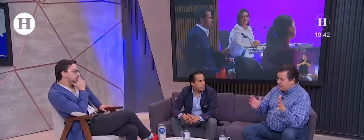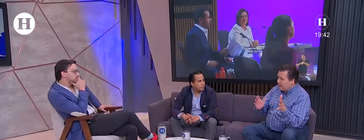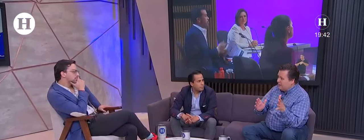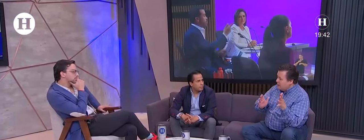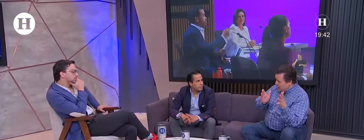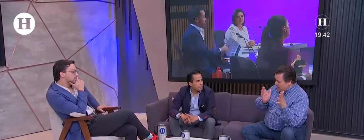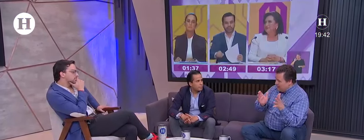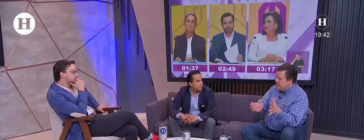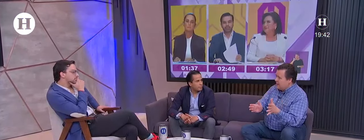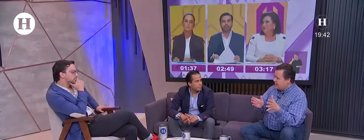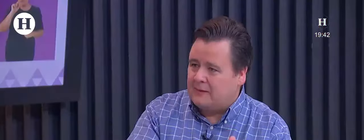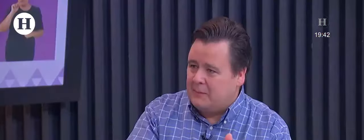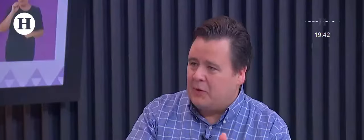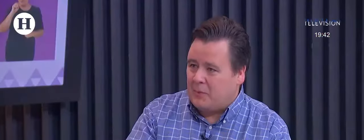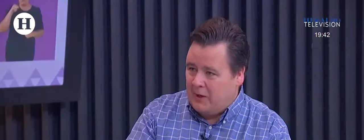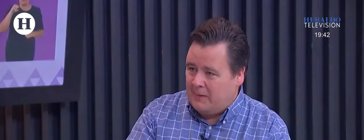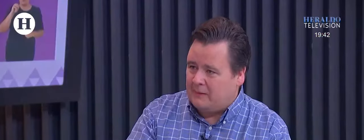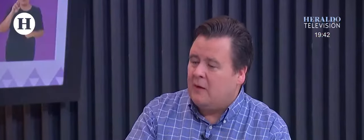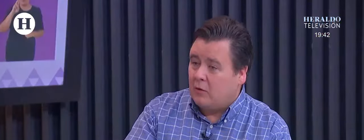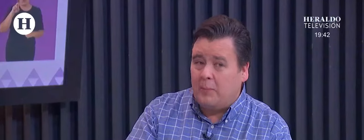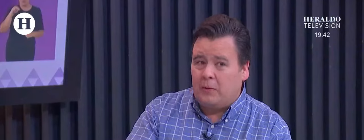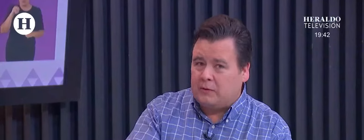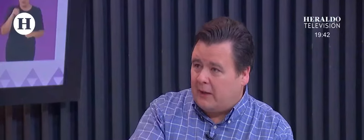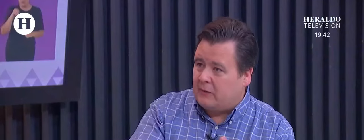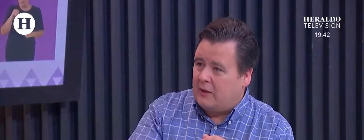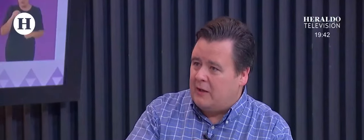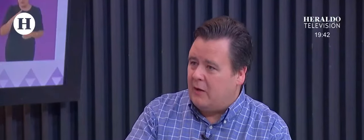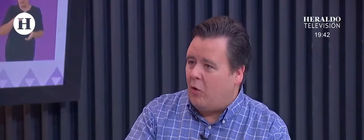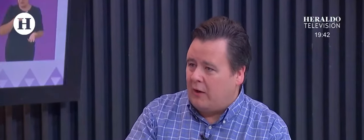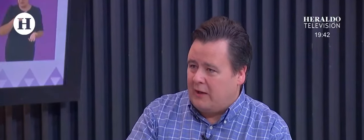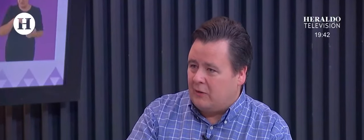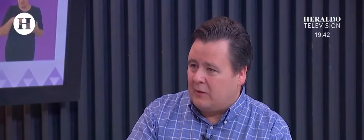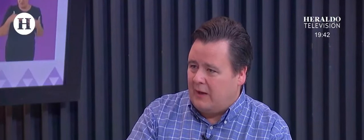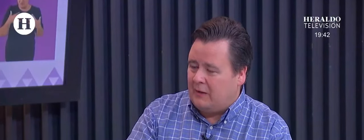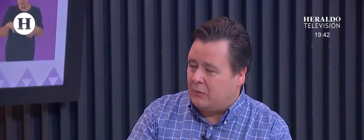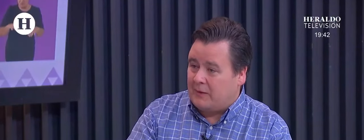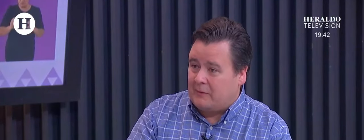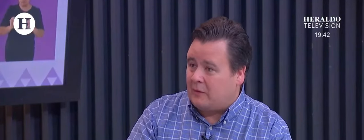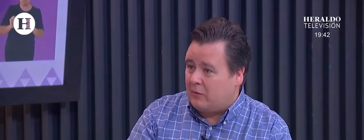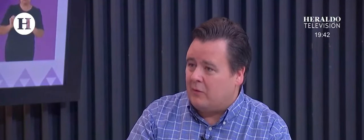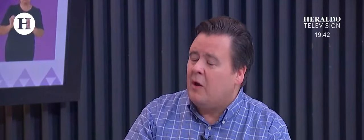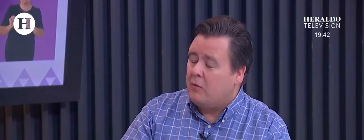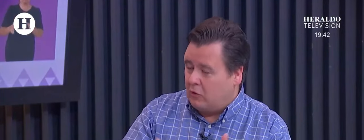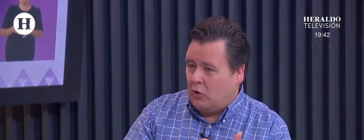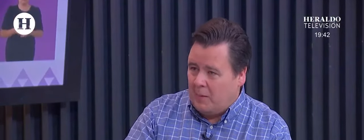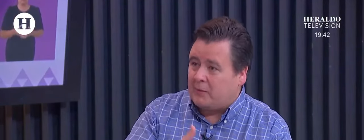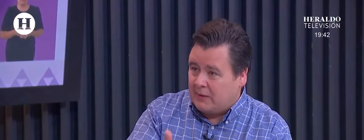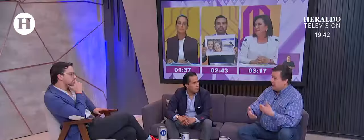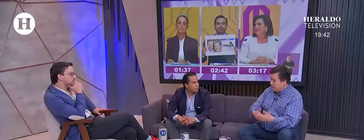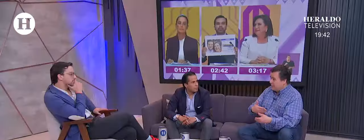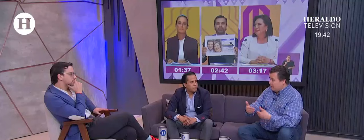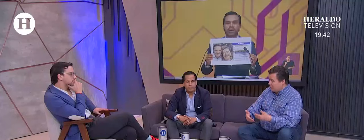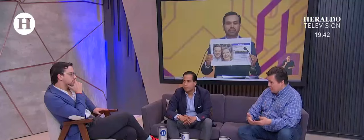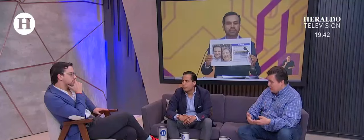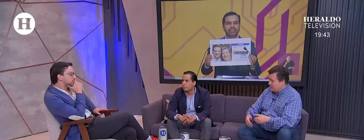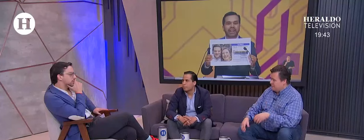tratar de evadir ese tipo de problemas con preguntas de la ciudadanía o creyendo que eso va a ser una solución cuando lo vamos a hacer